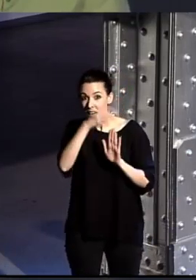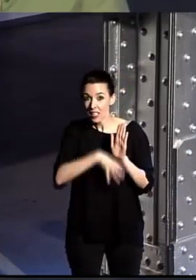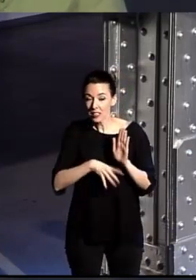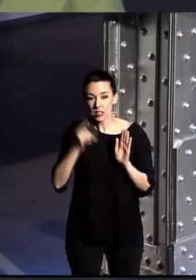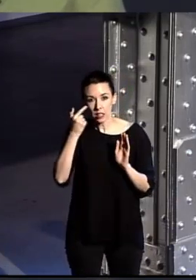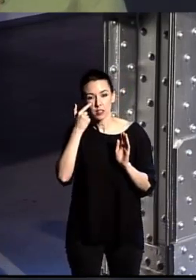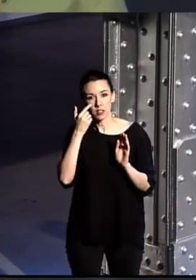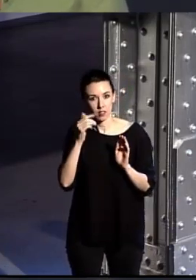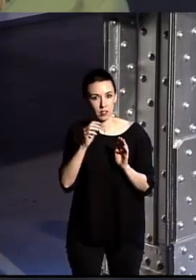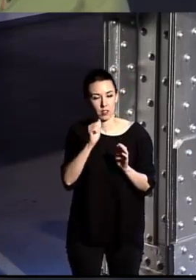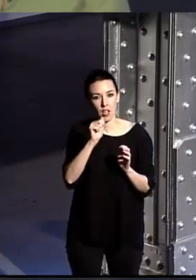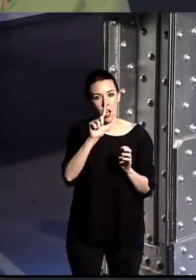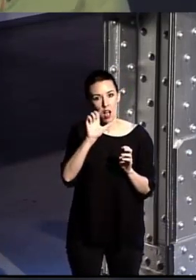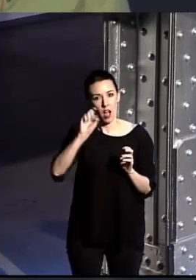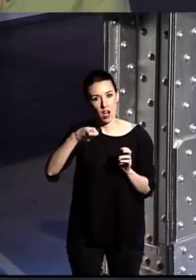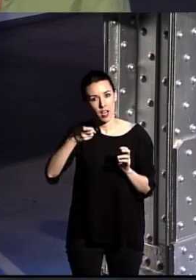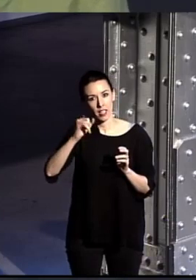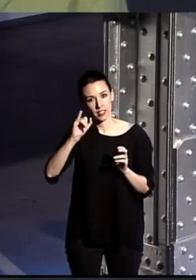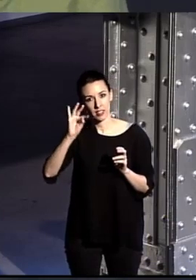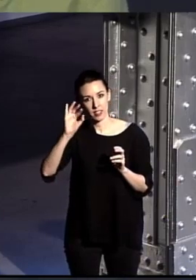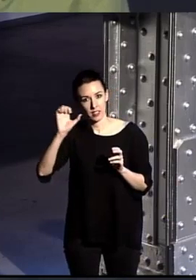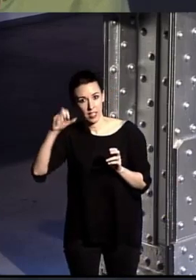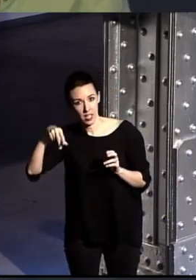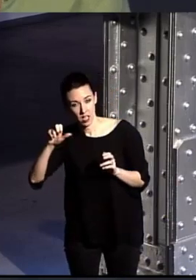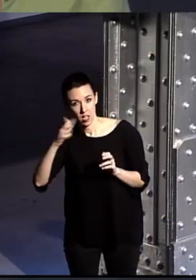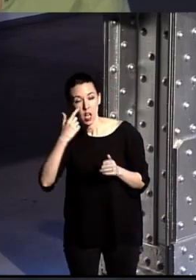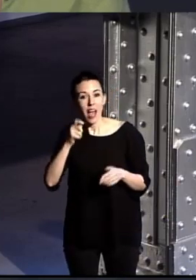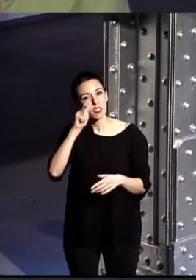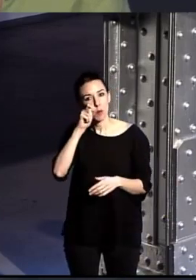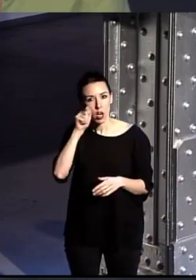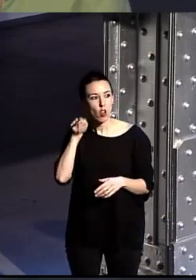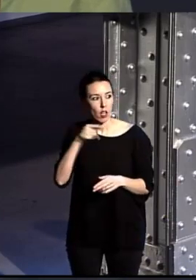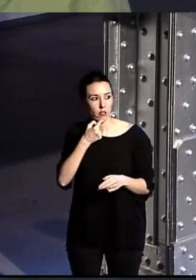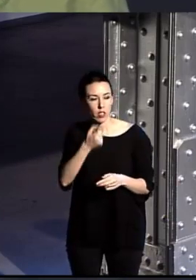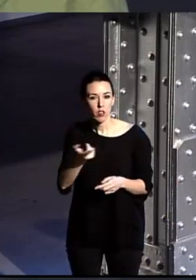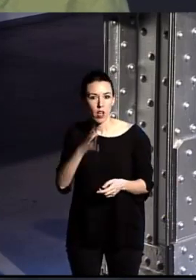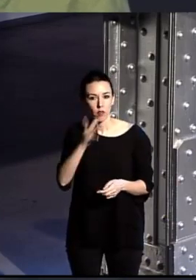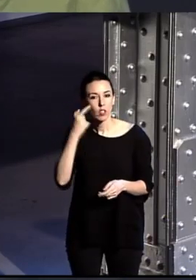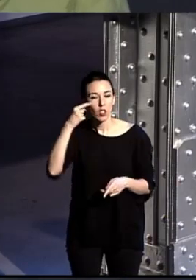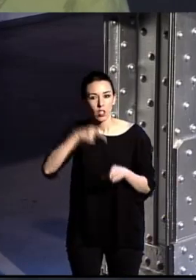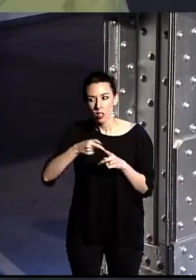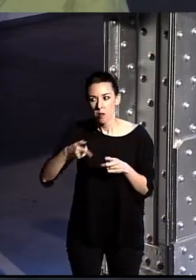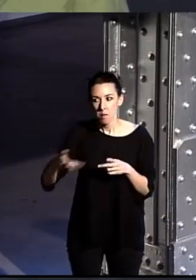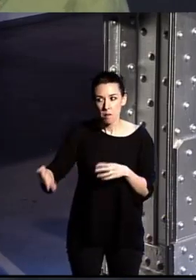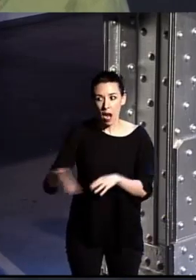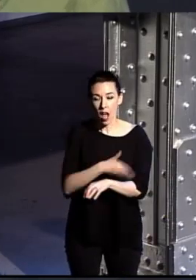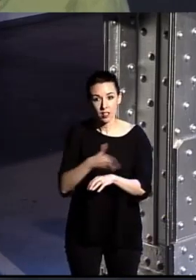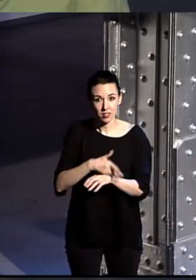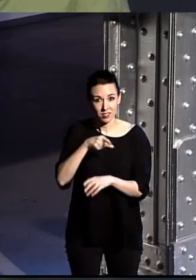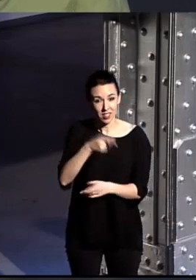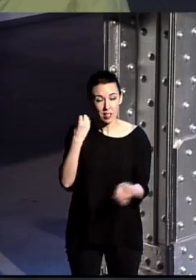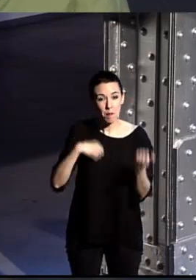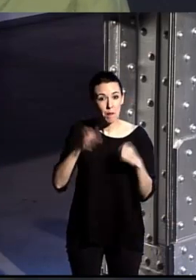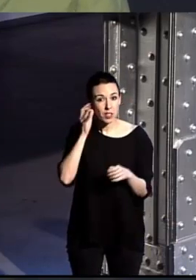de repente Alexine Tiné, que es una exploradora, a la que él menciona, para situar un antecedente de este